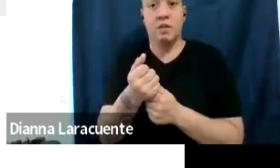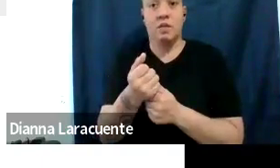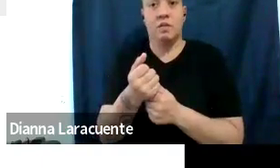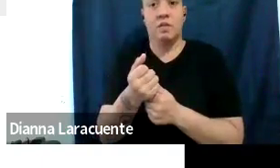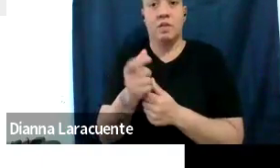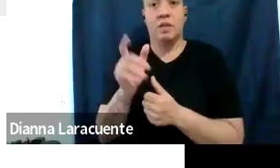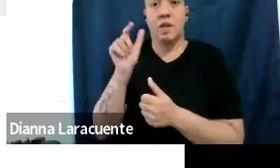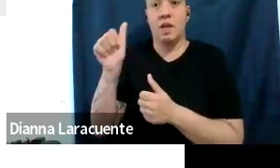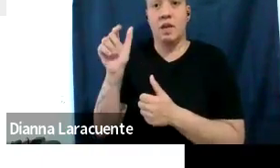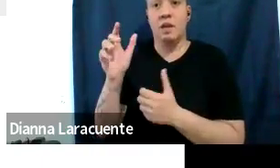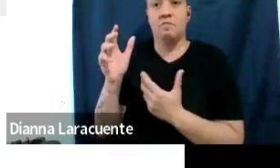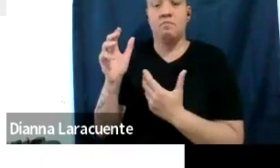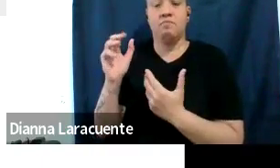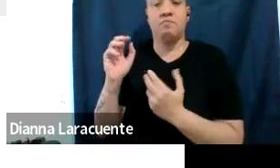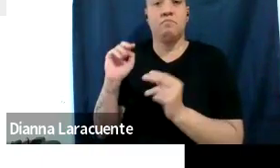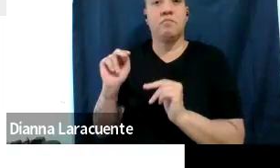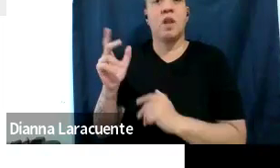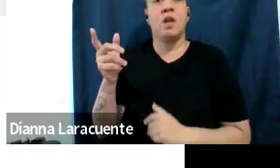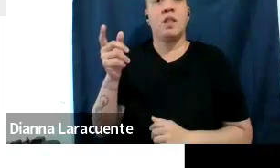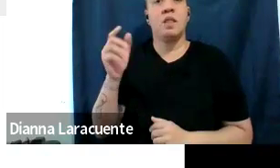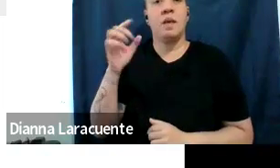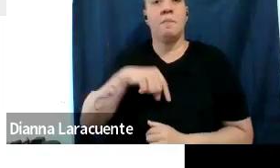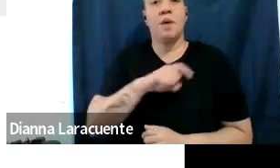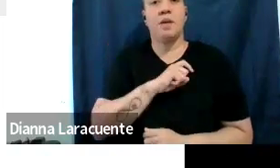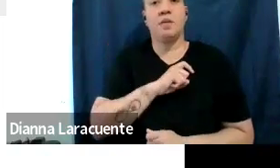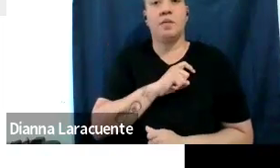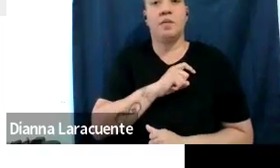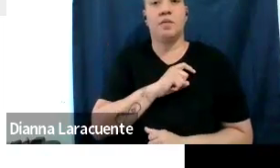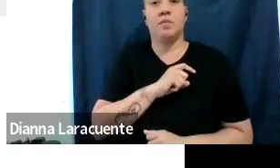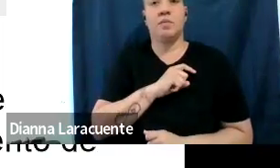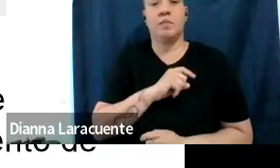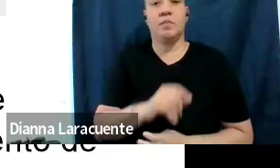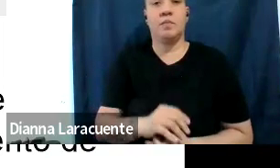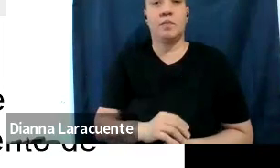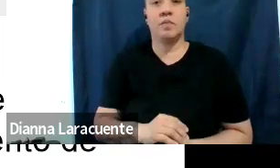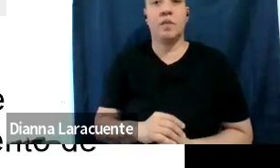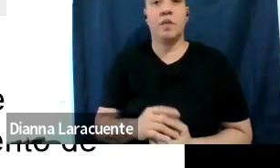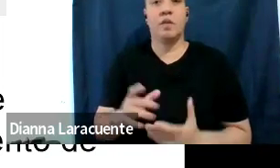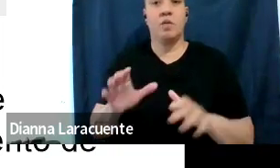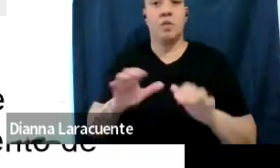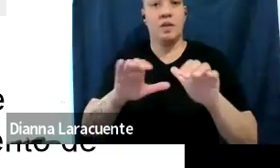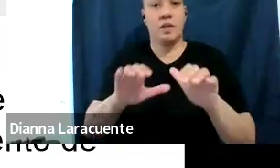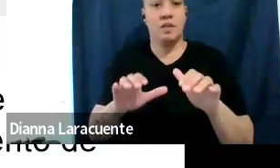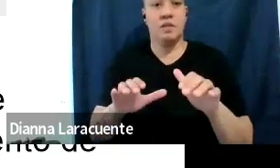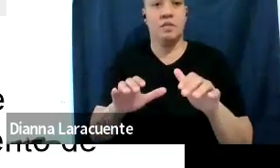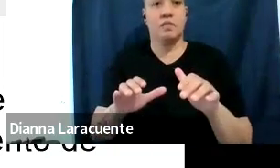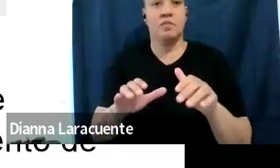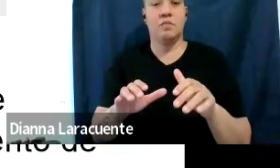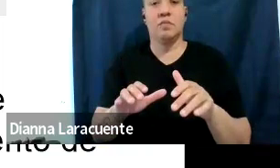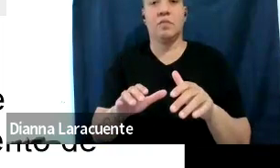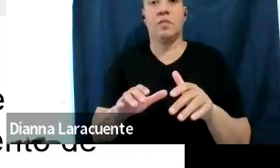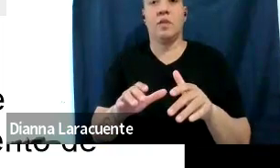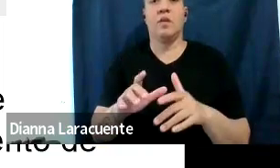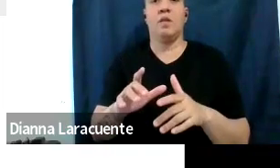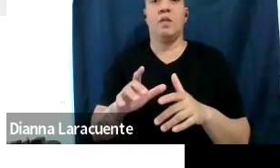España. Y fue los incondicionales lo que se hicieron entonces incondicionales de